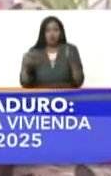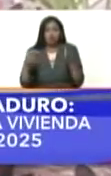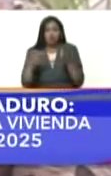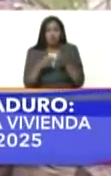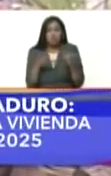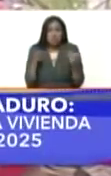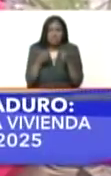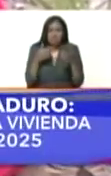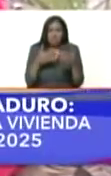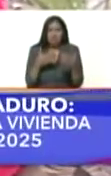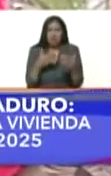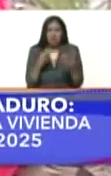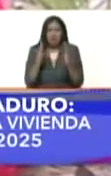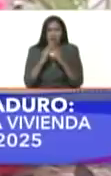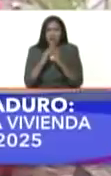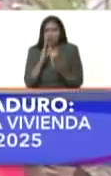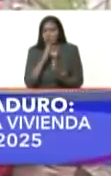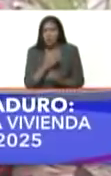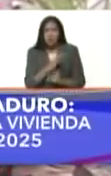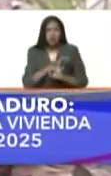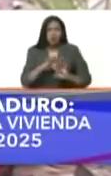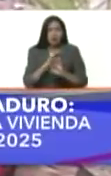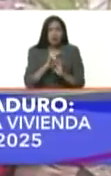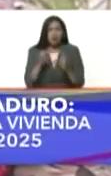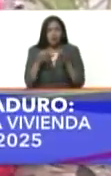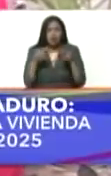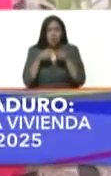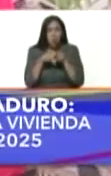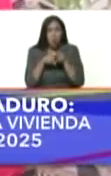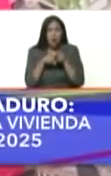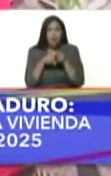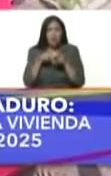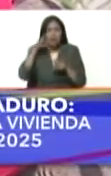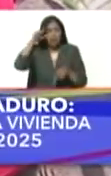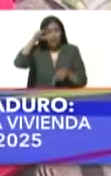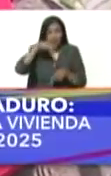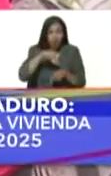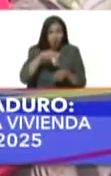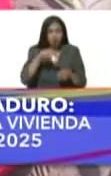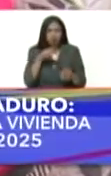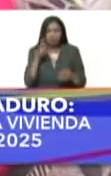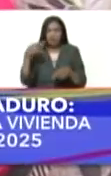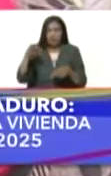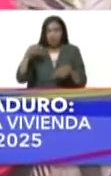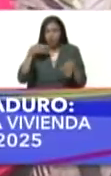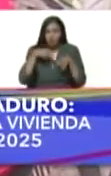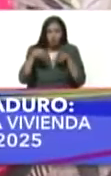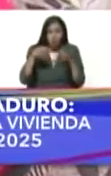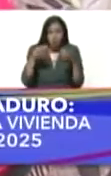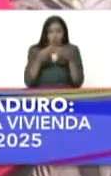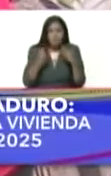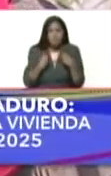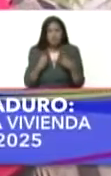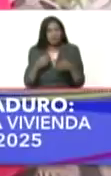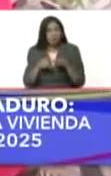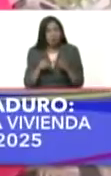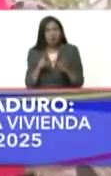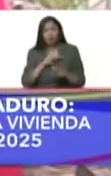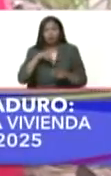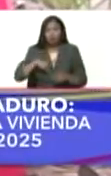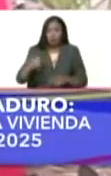metros cuadrados. No eran casas, eran unas ratoneras, verdaderamente. Y solo en revolución se construye